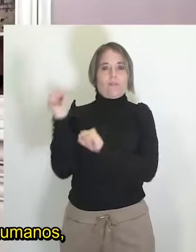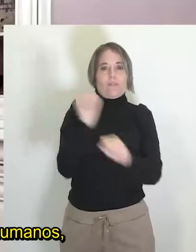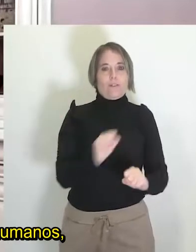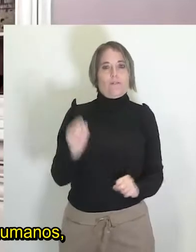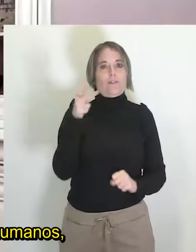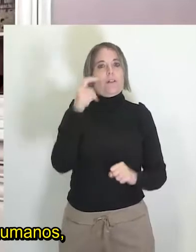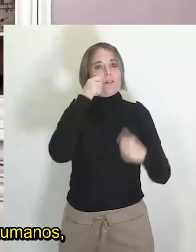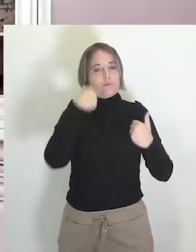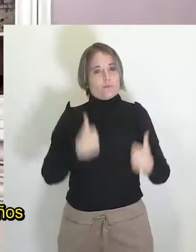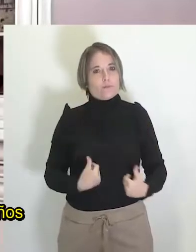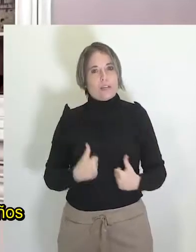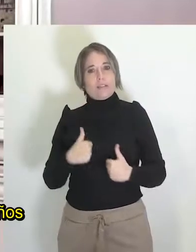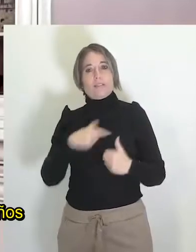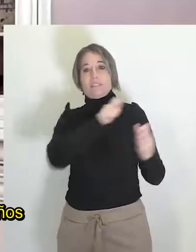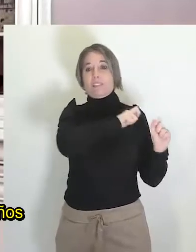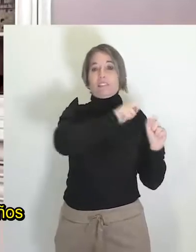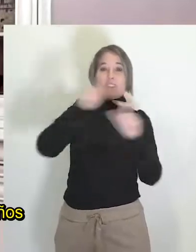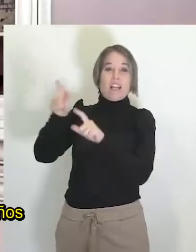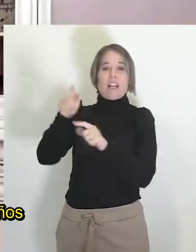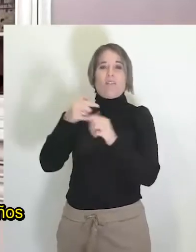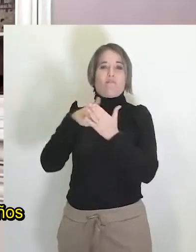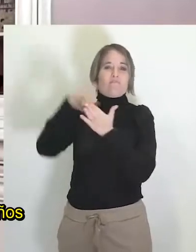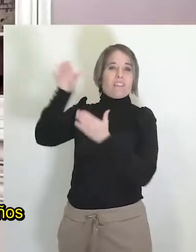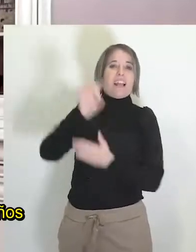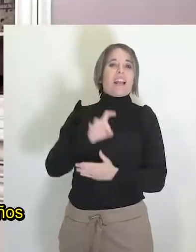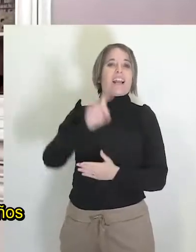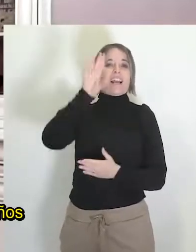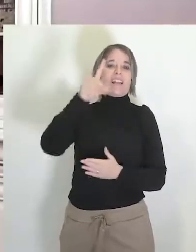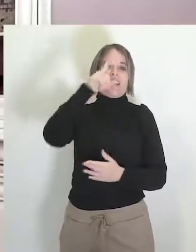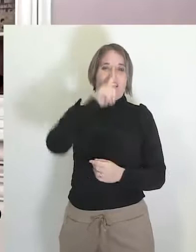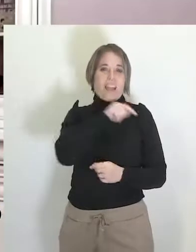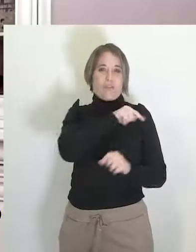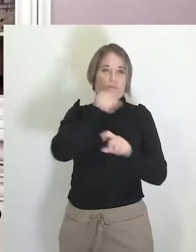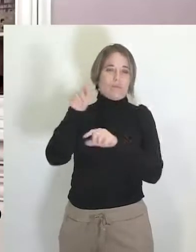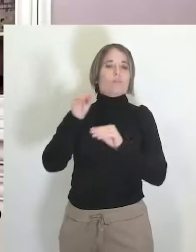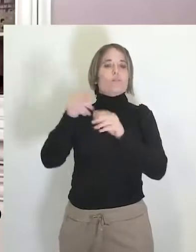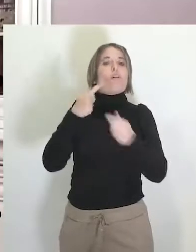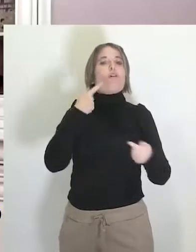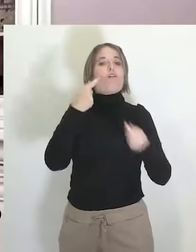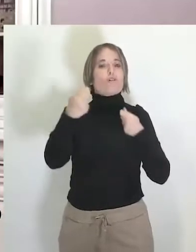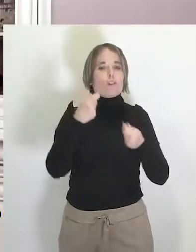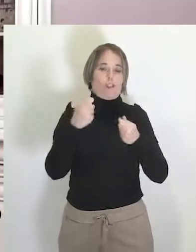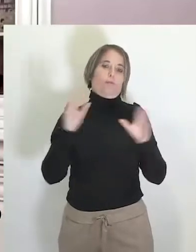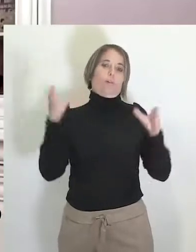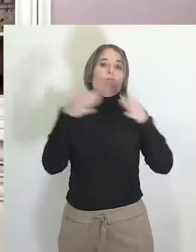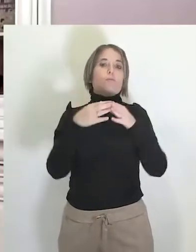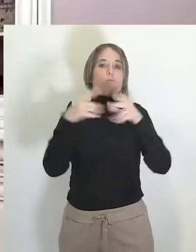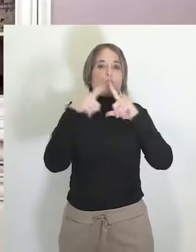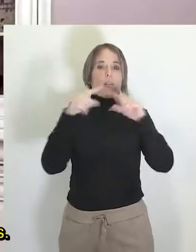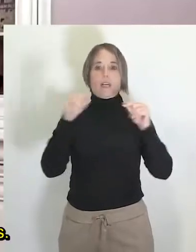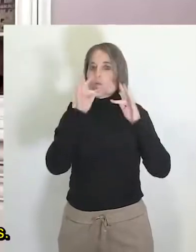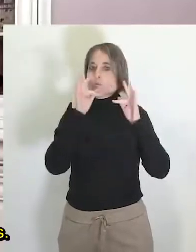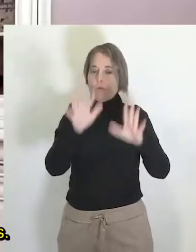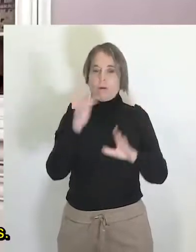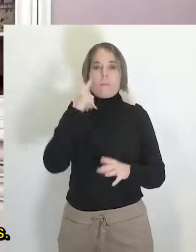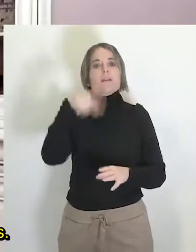defensora de derechos humanos, exiliada durante más de 15 años en Costa Rica, coordinadora del colectivo Nicaragua Nunca Más